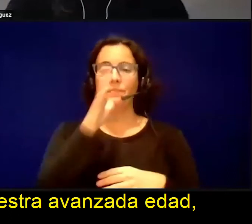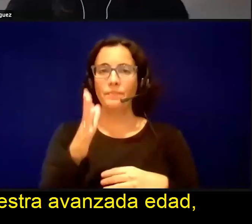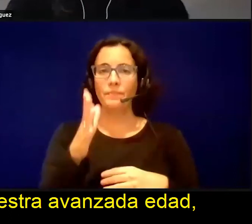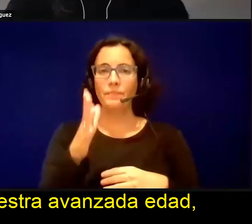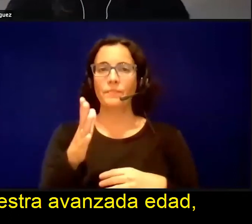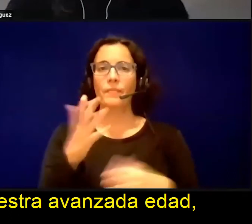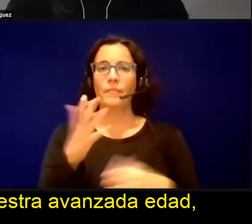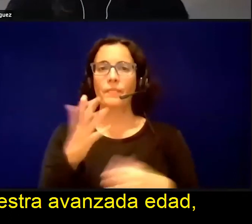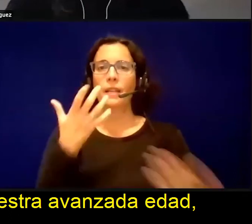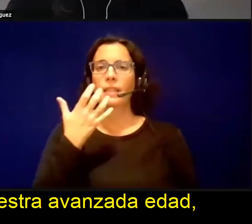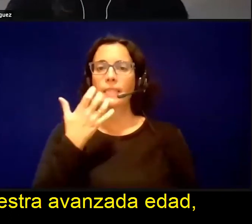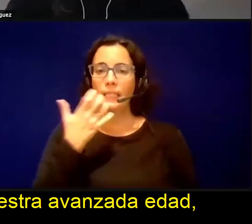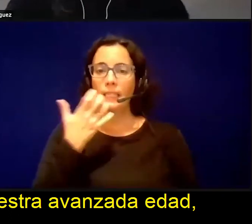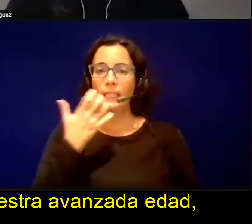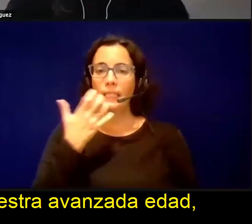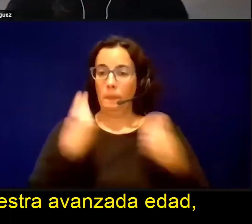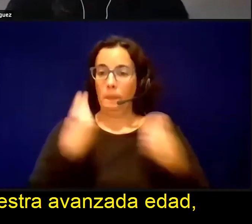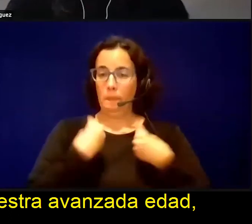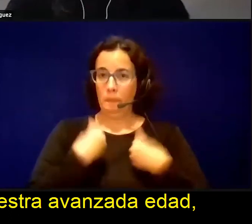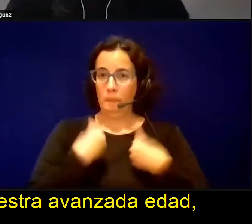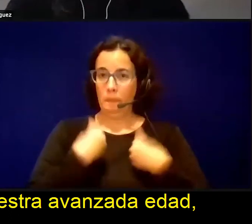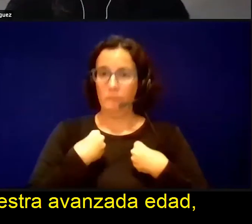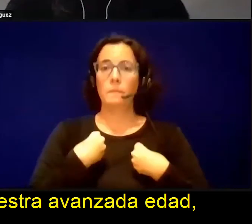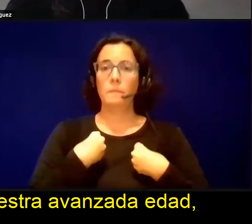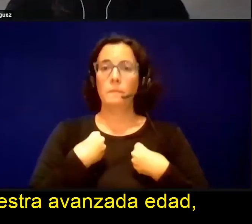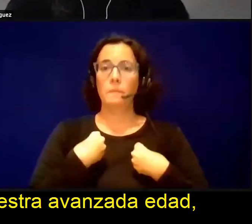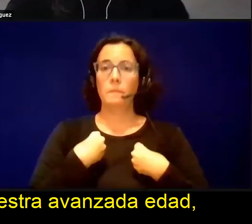vivir y a llegar a nuestra propia